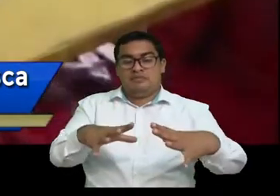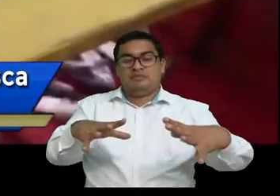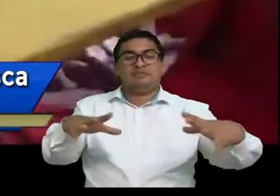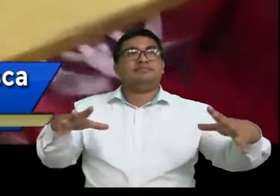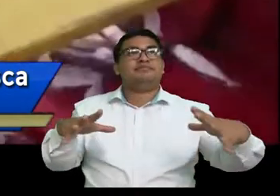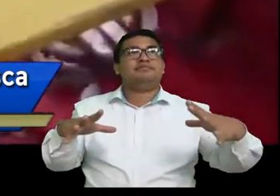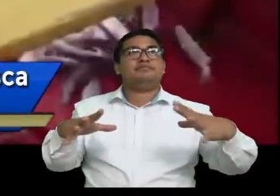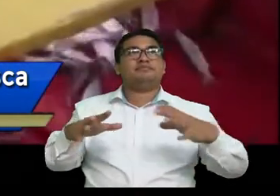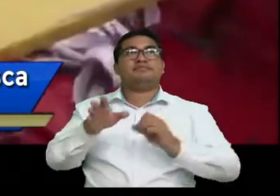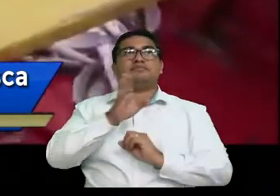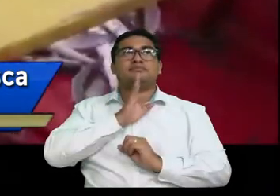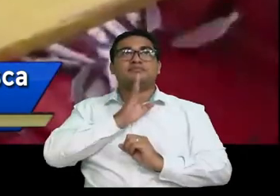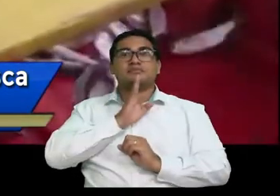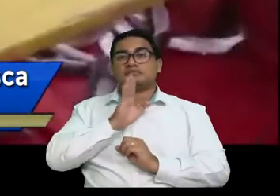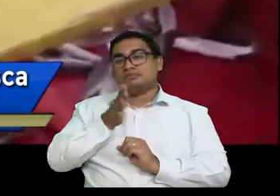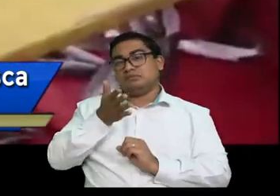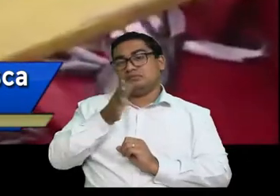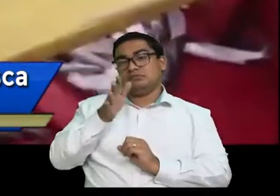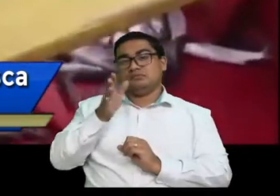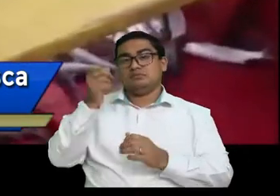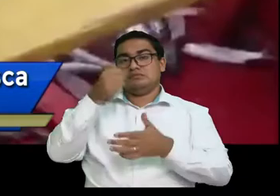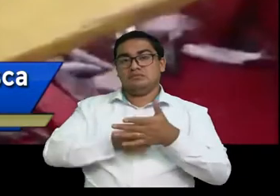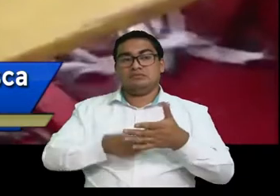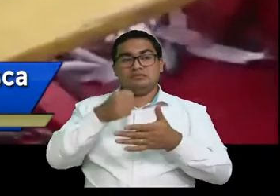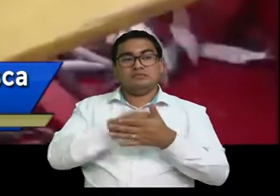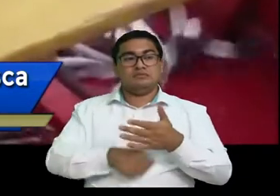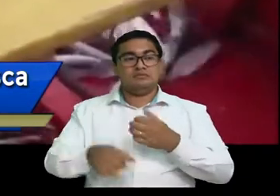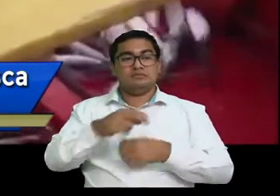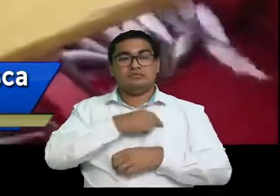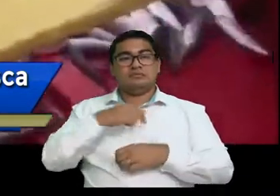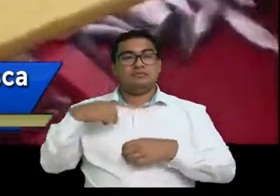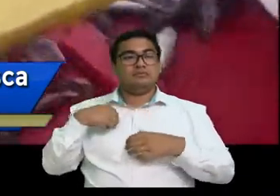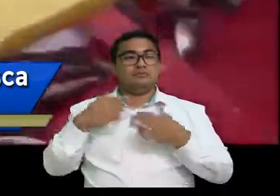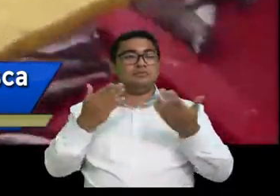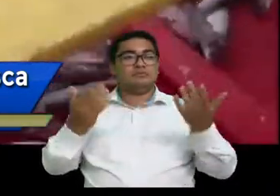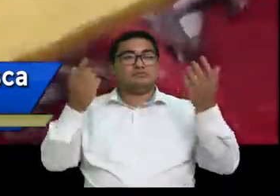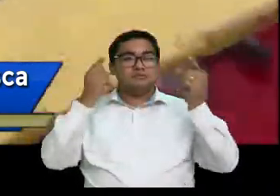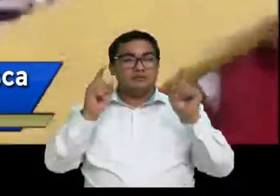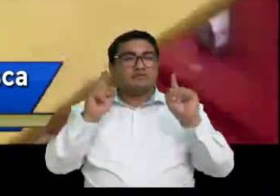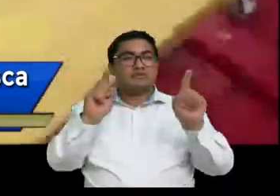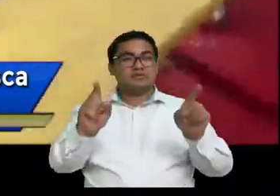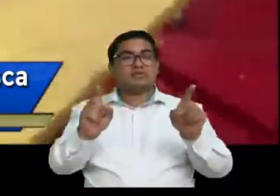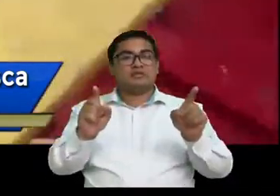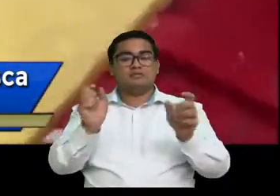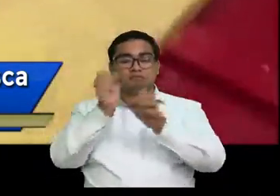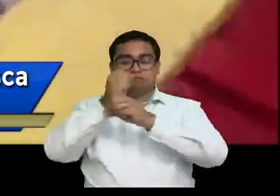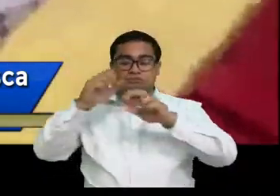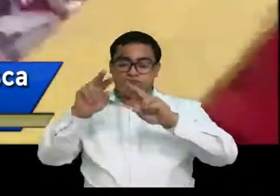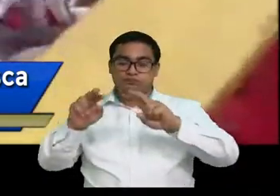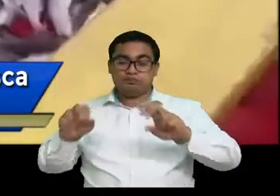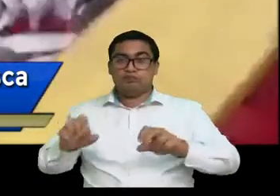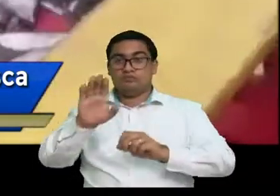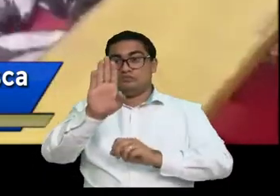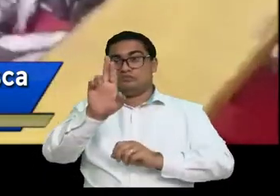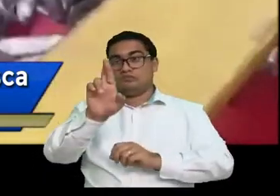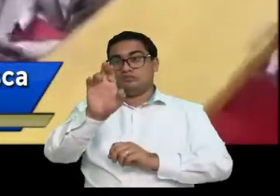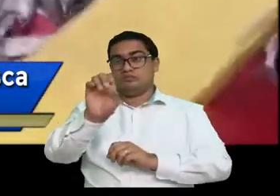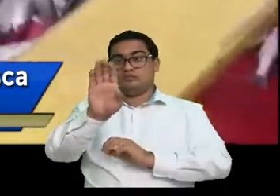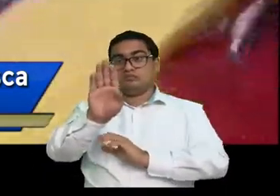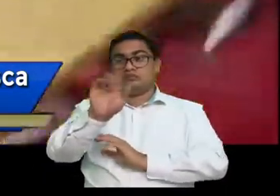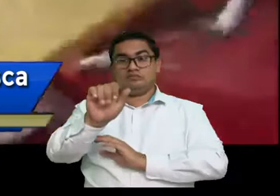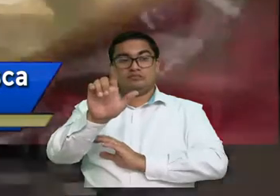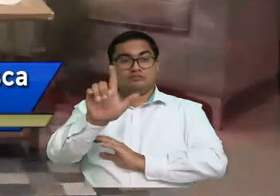Y hemos hablado de los esfuerzos que habíamos hecho en Chinandega, del laboratorio de Robalo